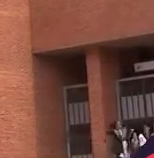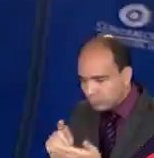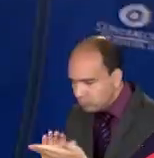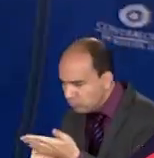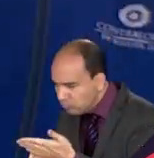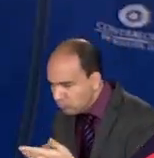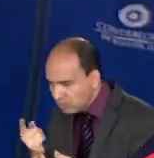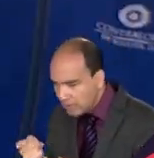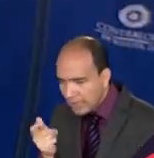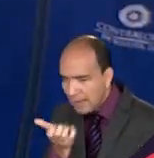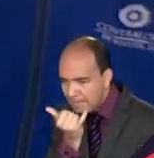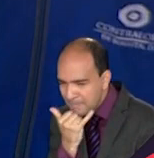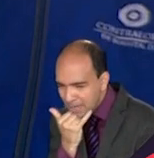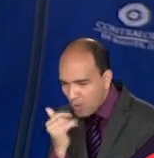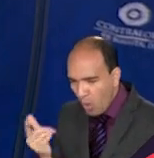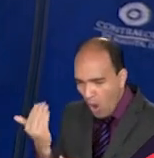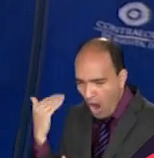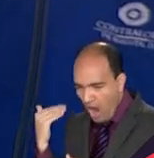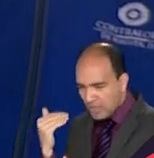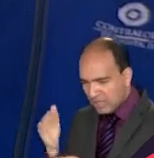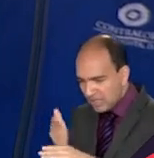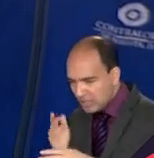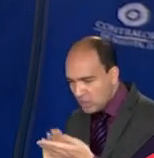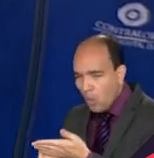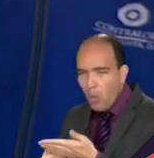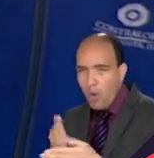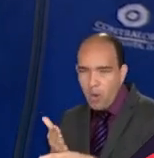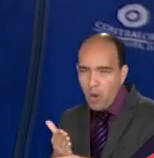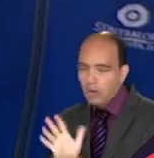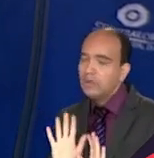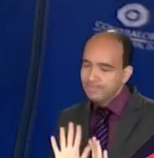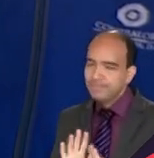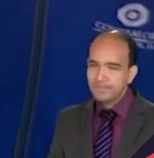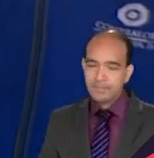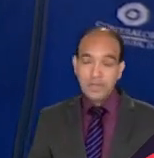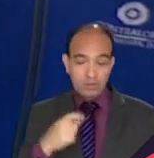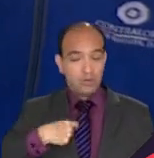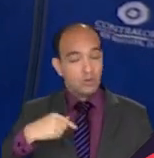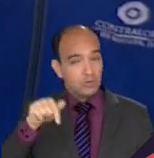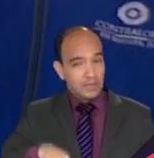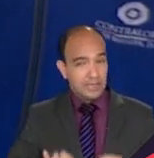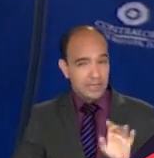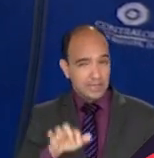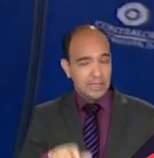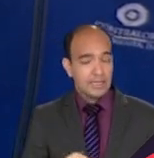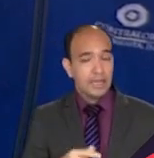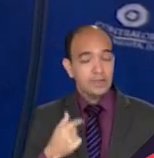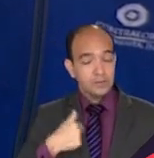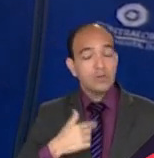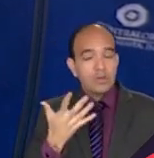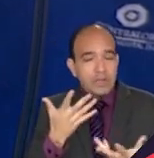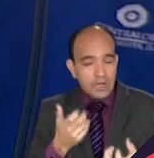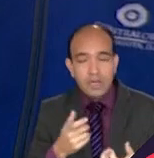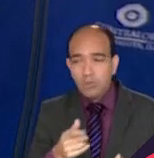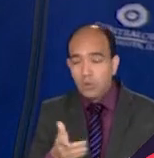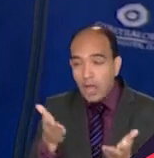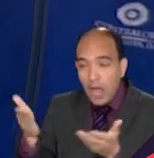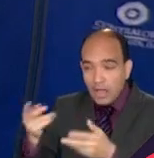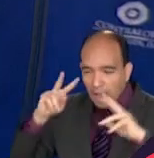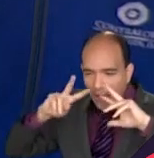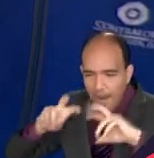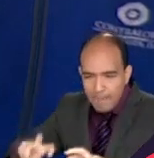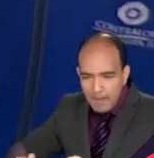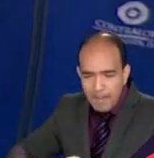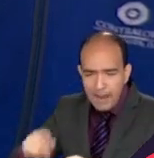por supuesto vamos a prestar todo nuestro concurso para que las investigaciones se hagan con toda la